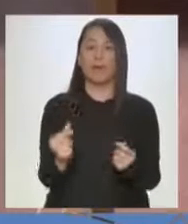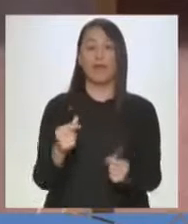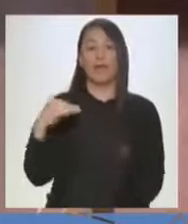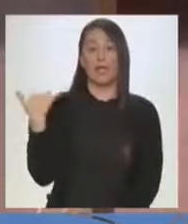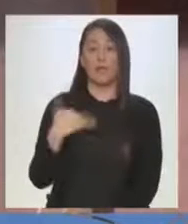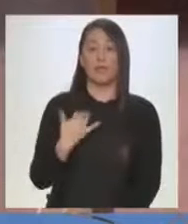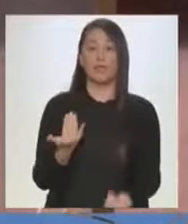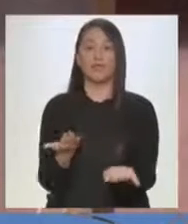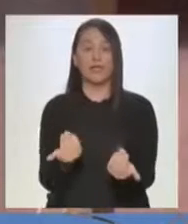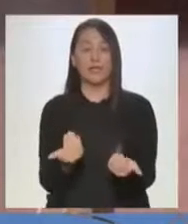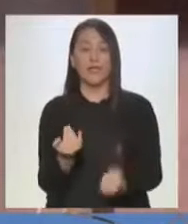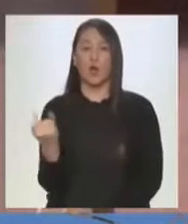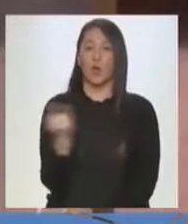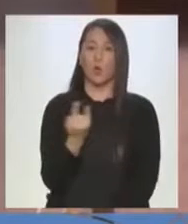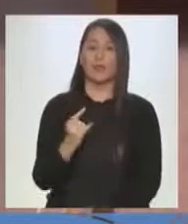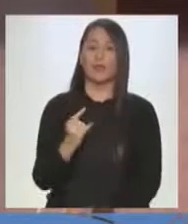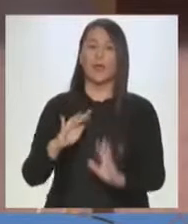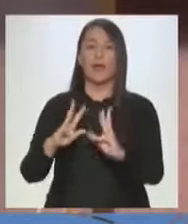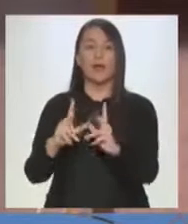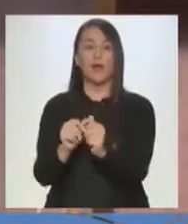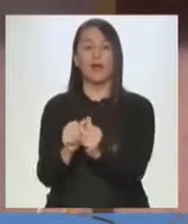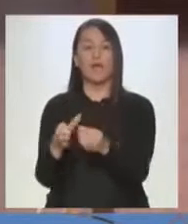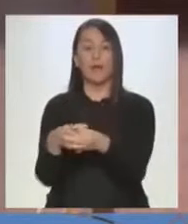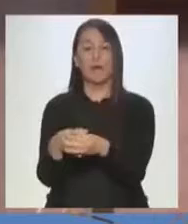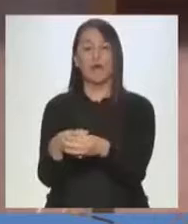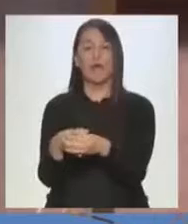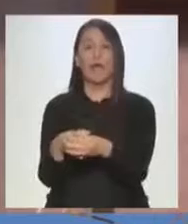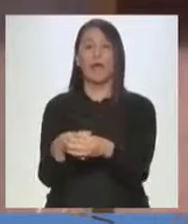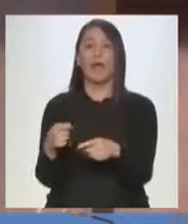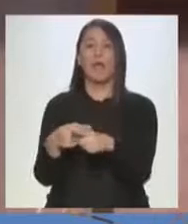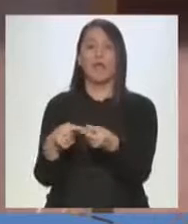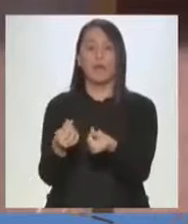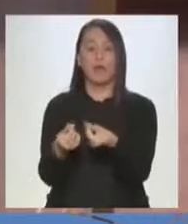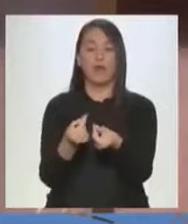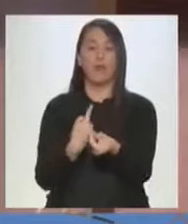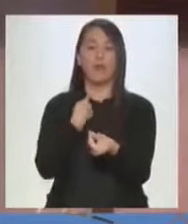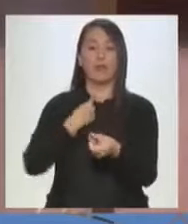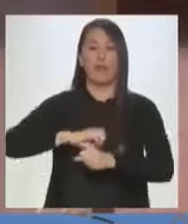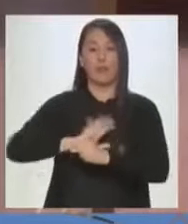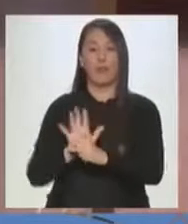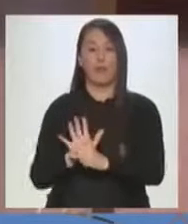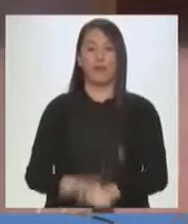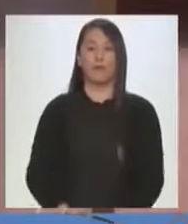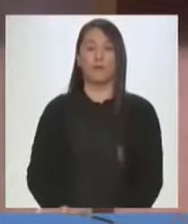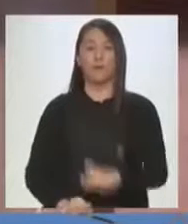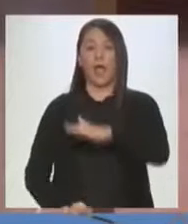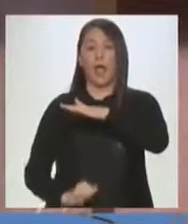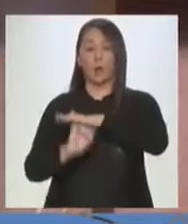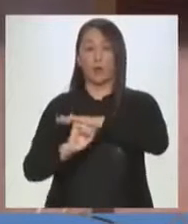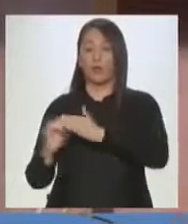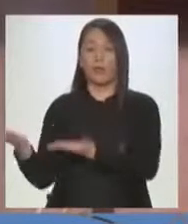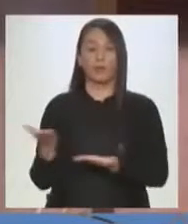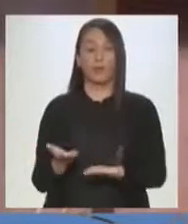importancia y necesidad de ayudas directas para la clase media afectada por la crisis económica producida por la pandemia. Recibida a las autoridades